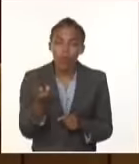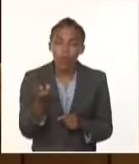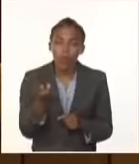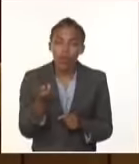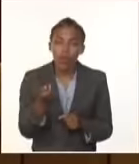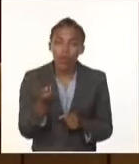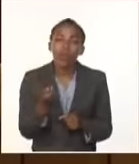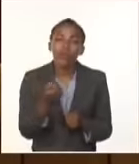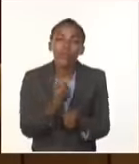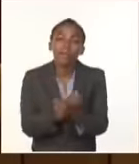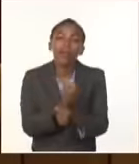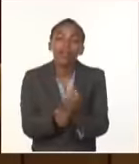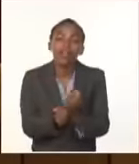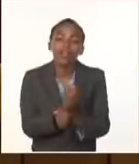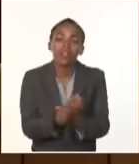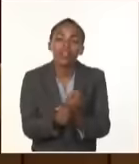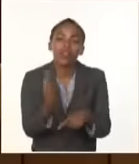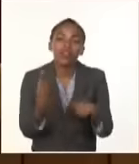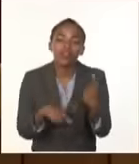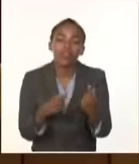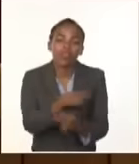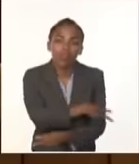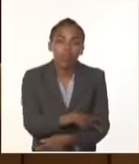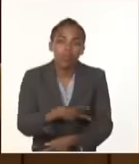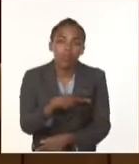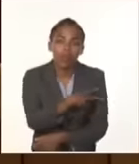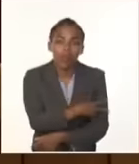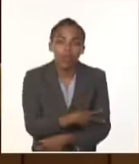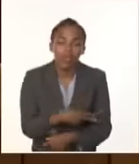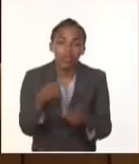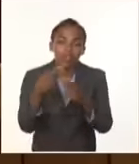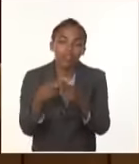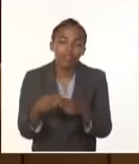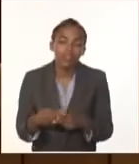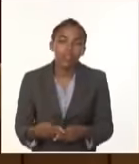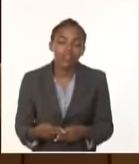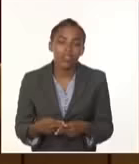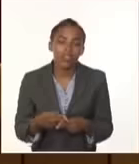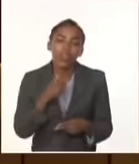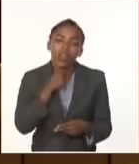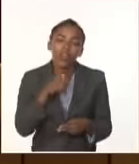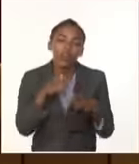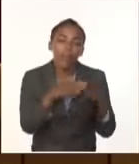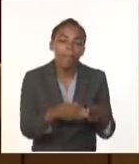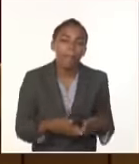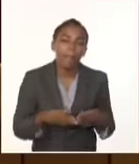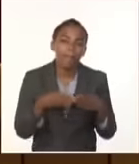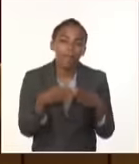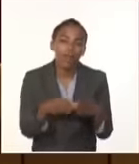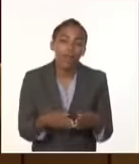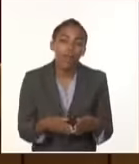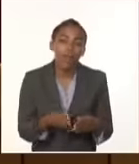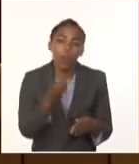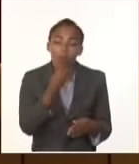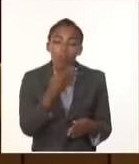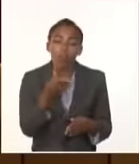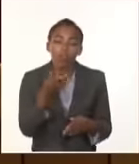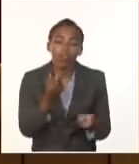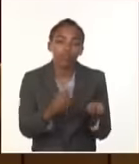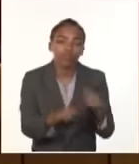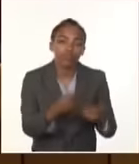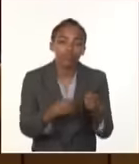las naciones incluidas en sus listas espurias que cierran bancos y posibilidades de financiamiento por todas